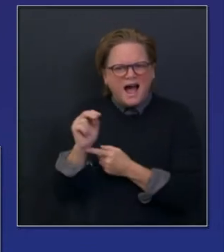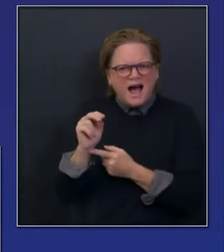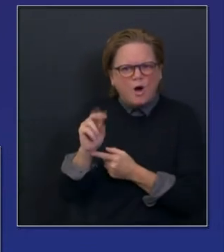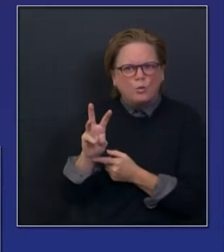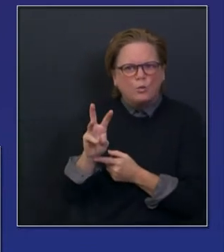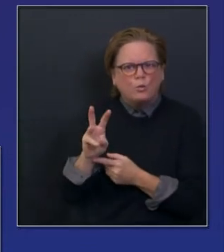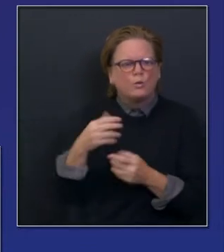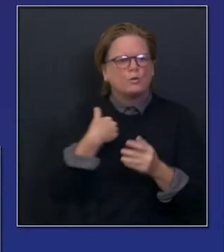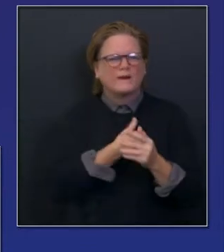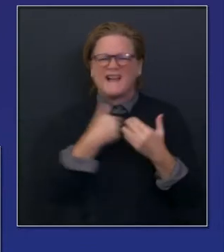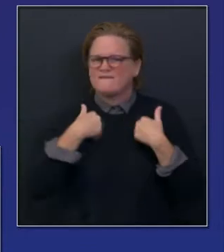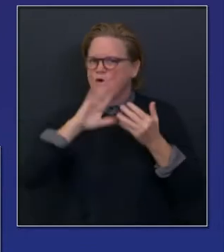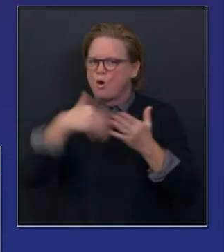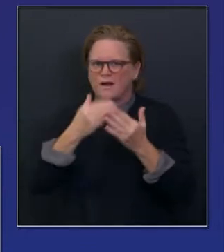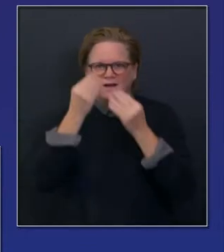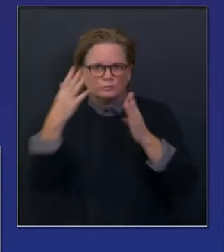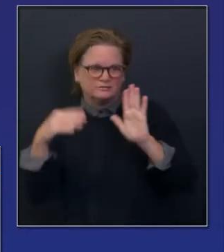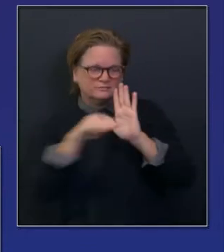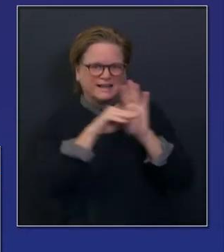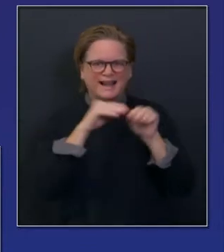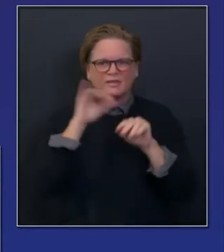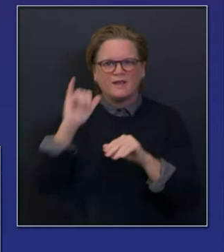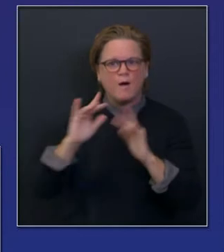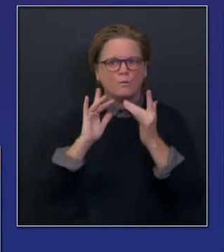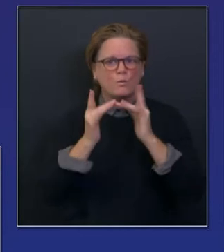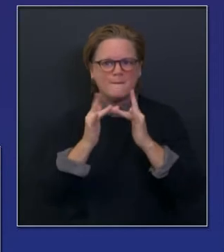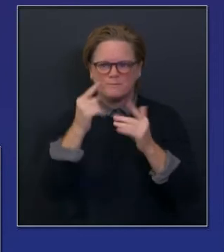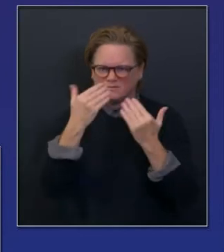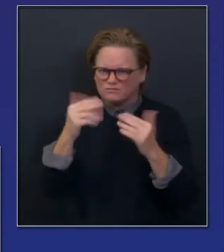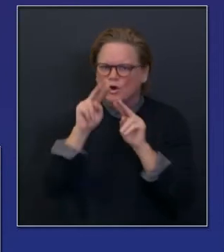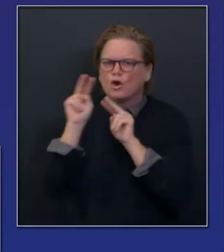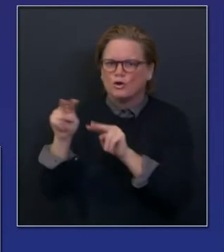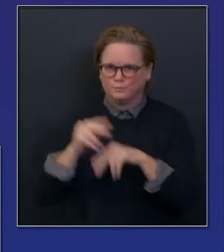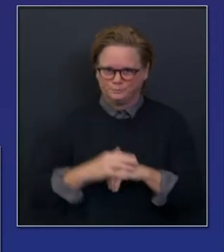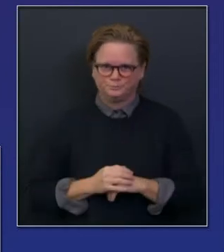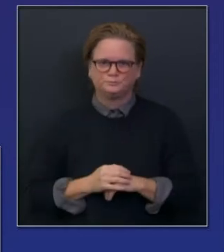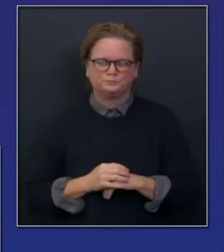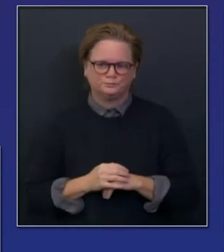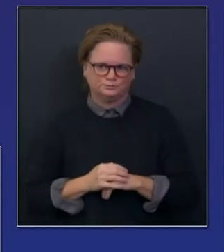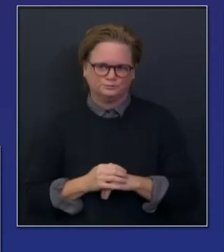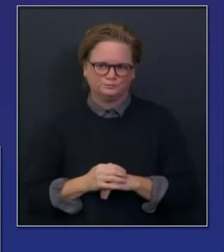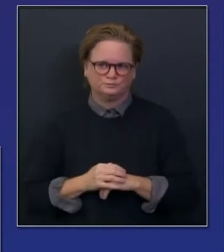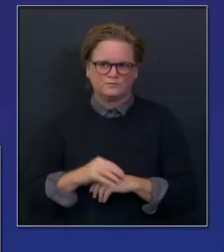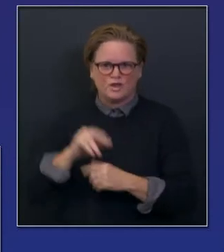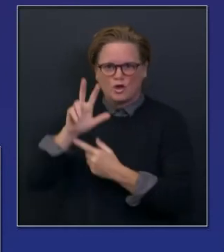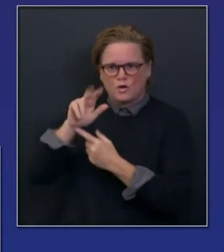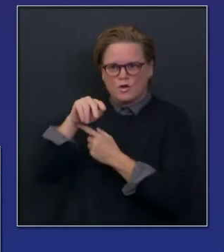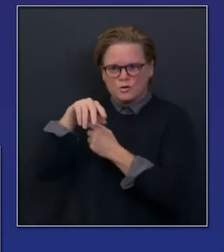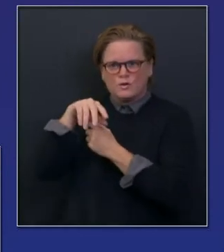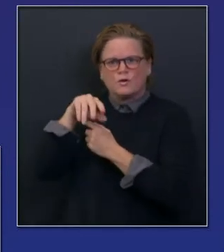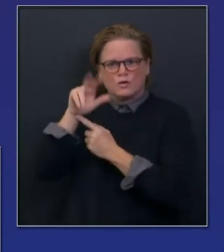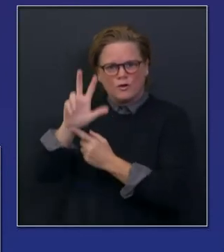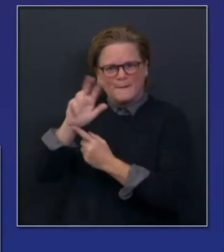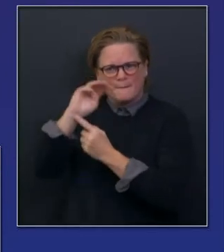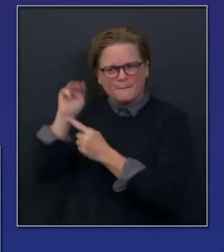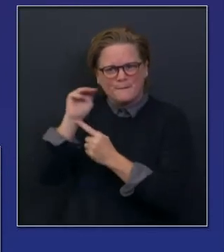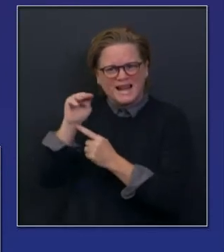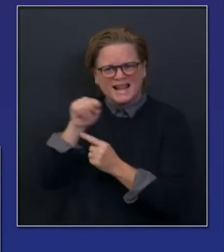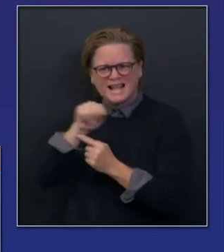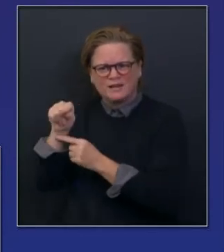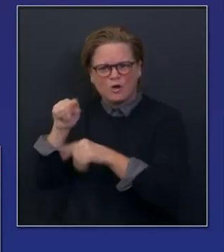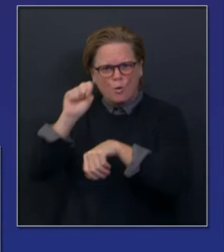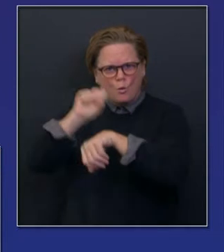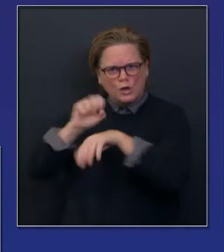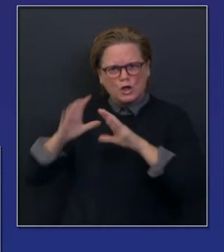una cifra general, de aproximadamente 300 millones de trabajadores